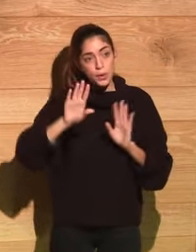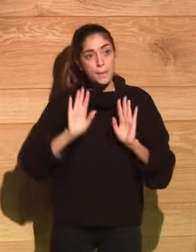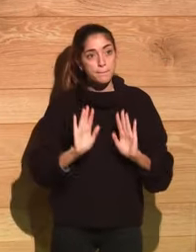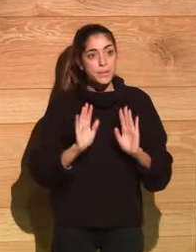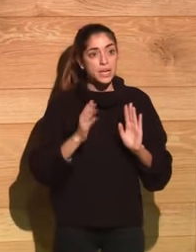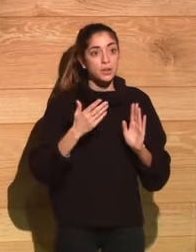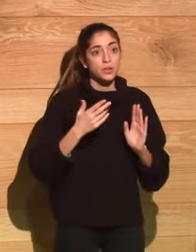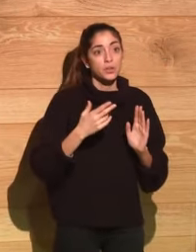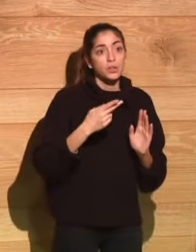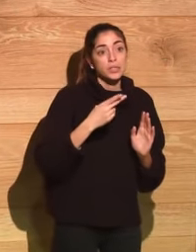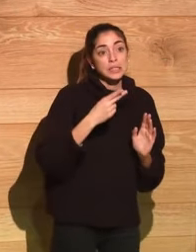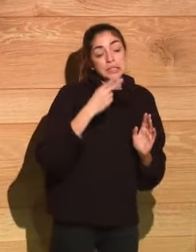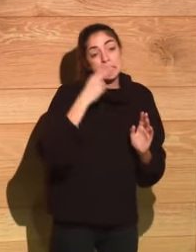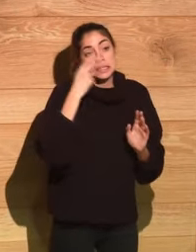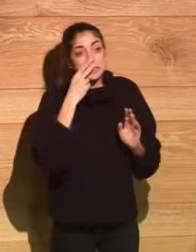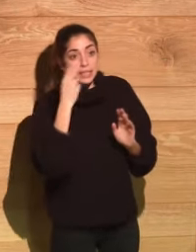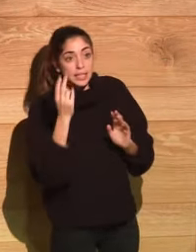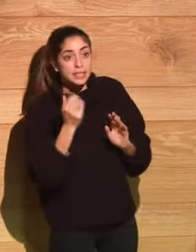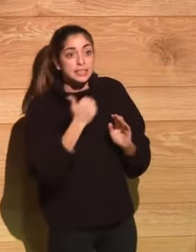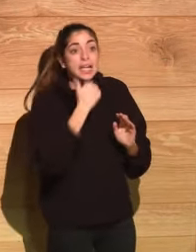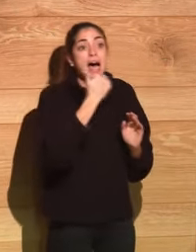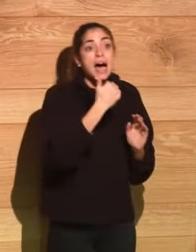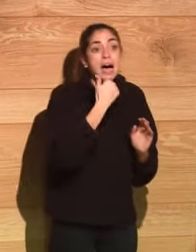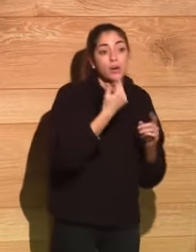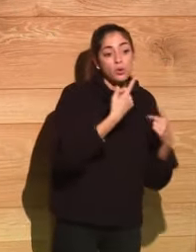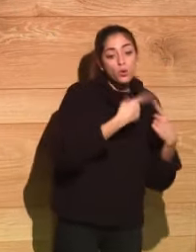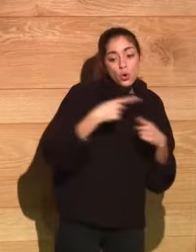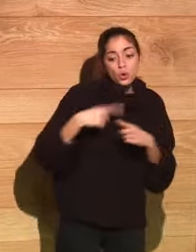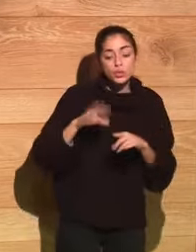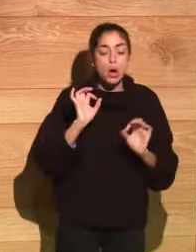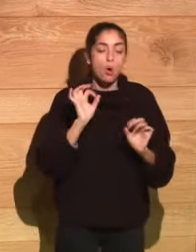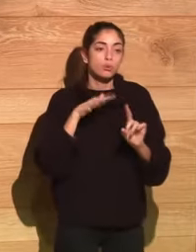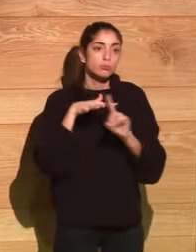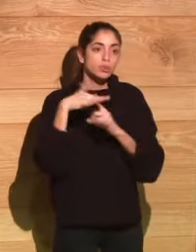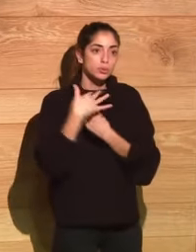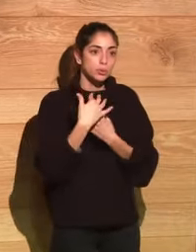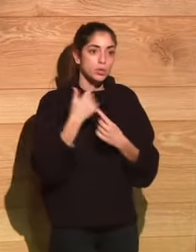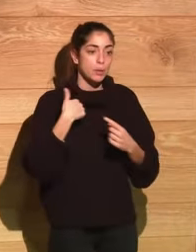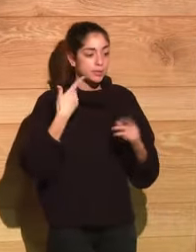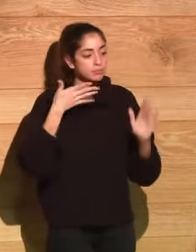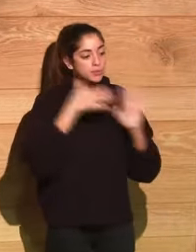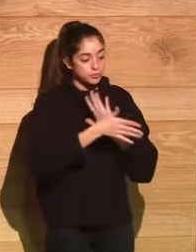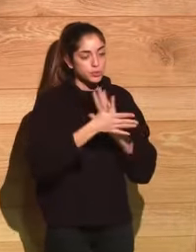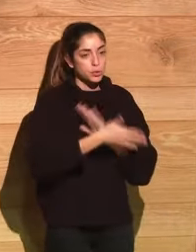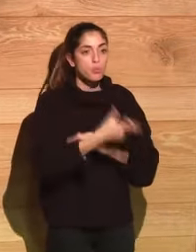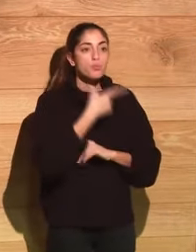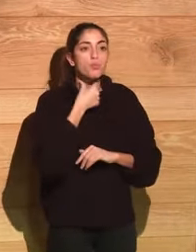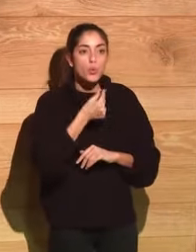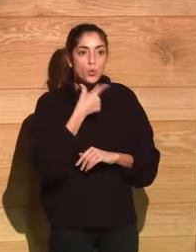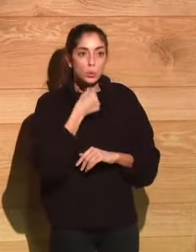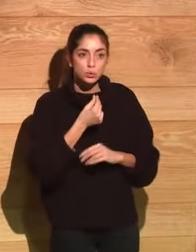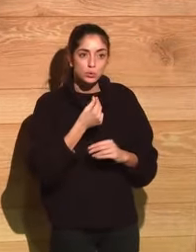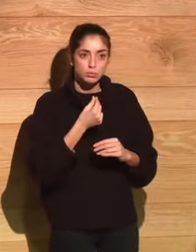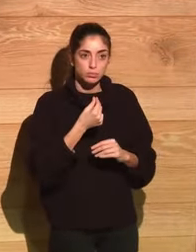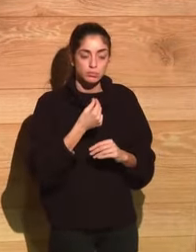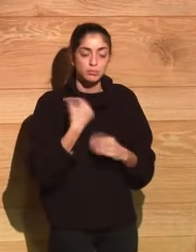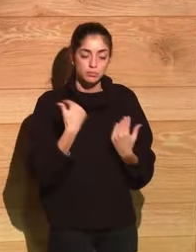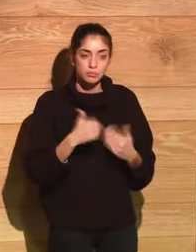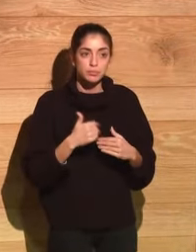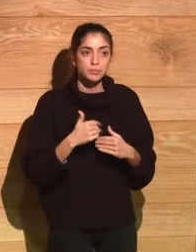con interés, alguna cosa o situación. Bueno, esta definición me gusta mucho y creo que a Rosa